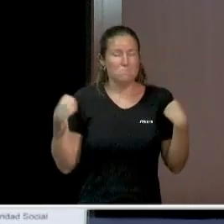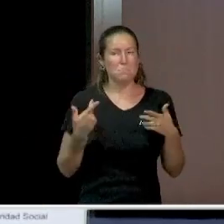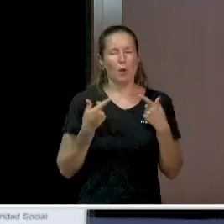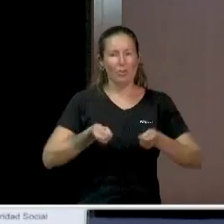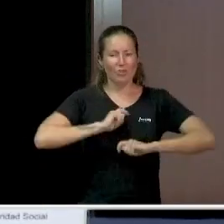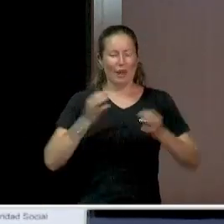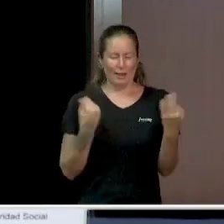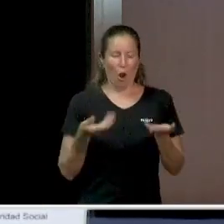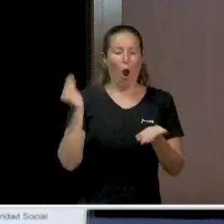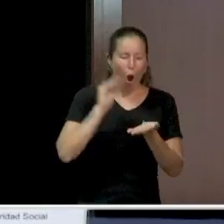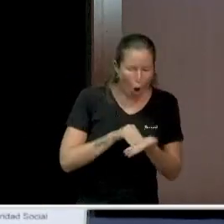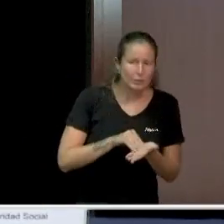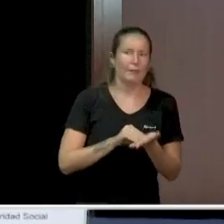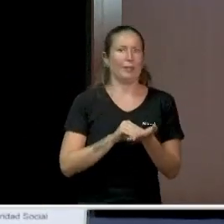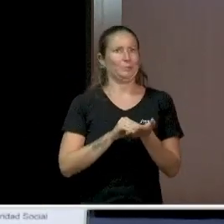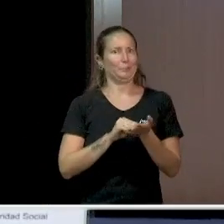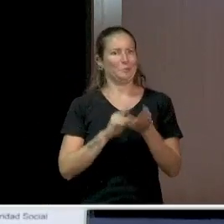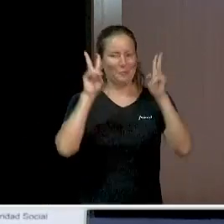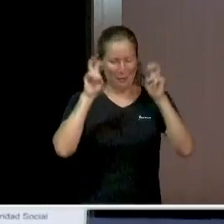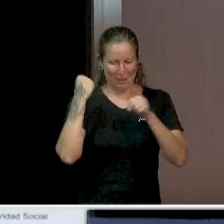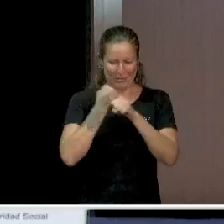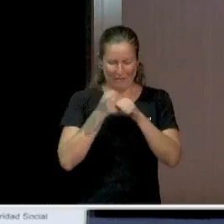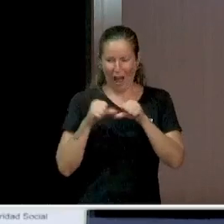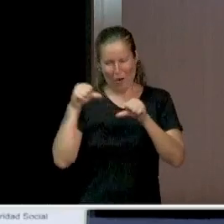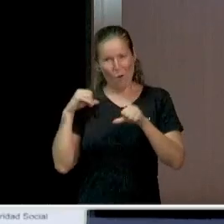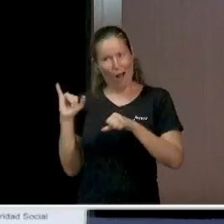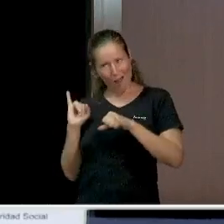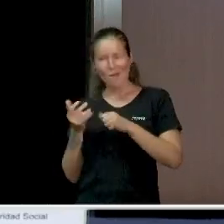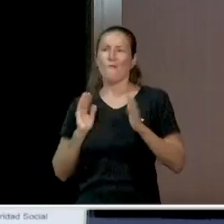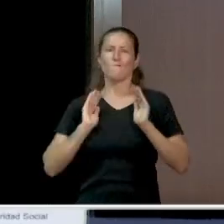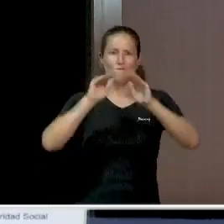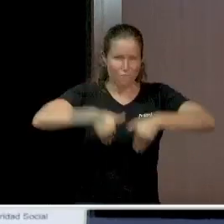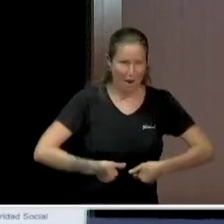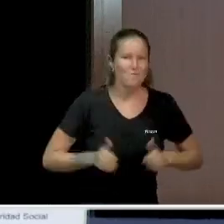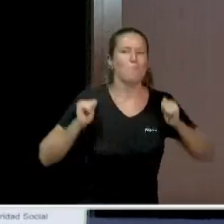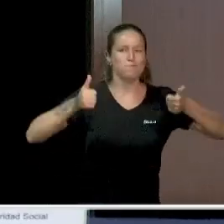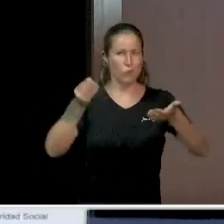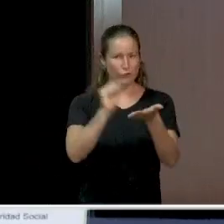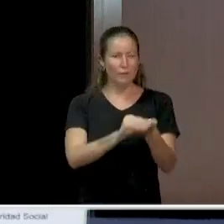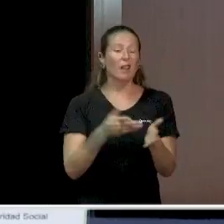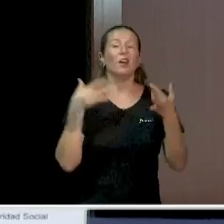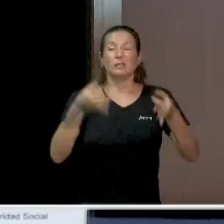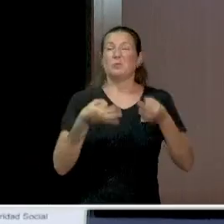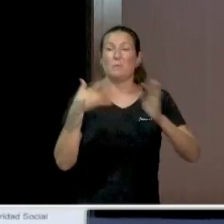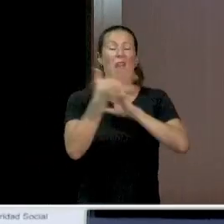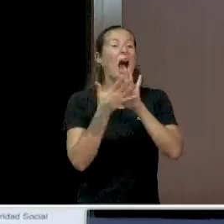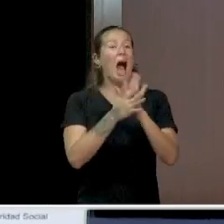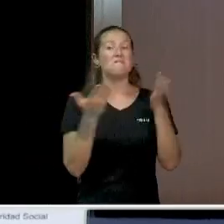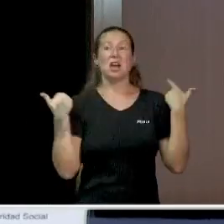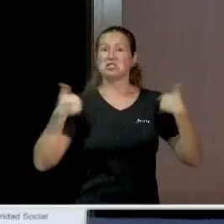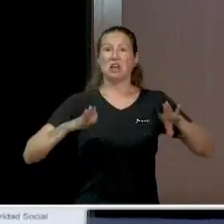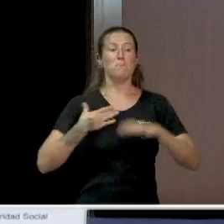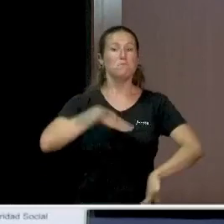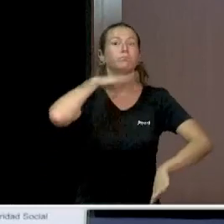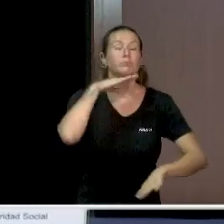de retomar esta cuestión que me permite abundar sobre el tema que nunca se abunda lo suficiente, por mucho que